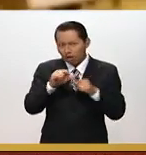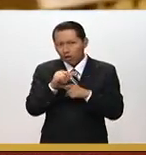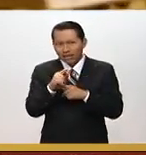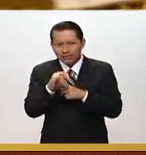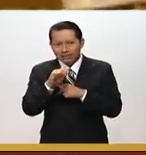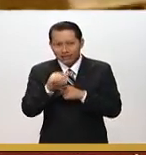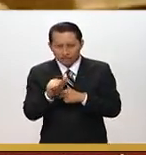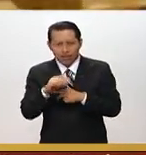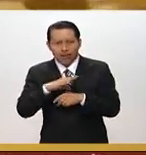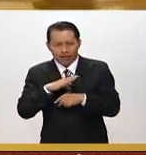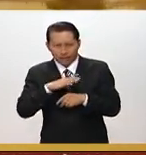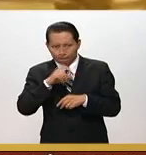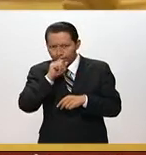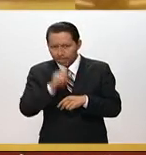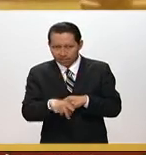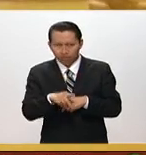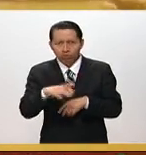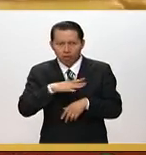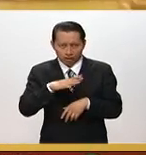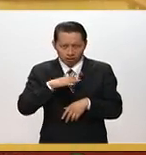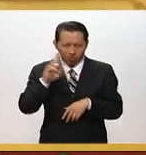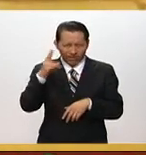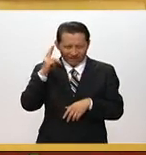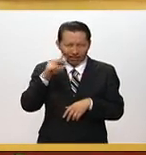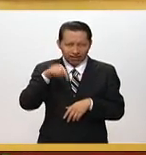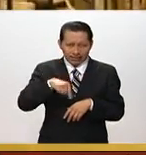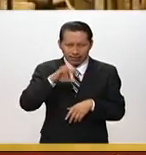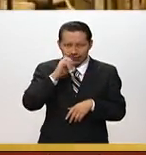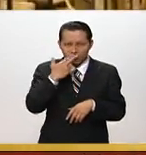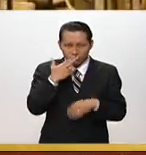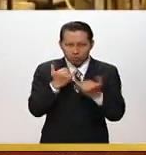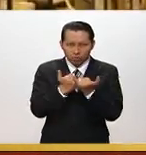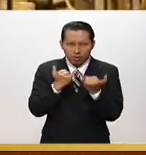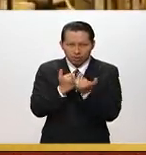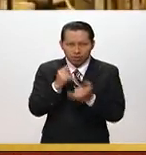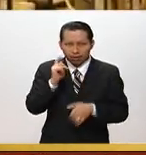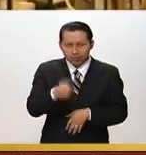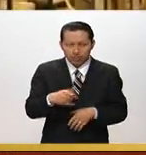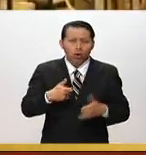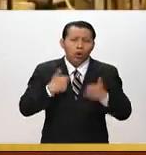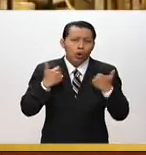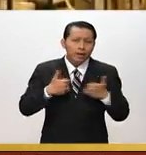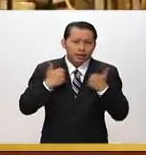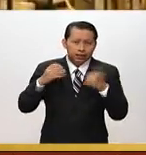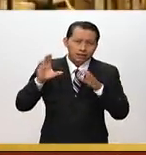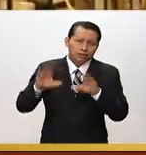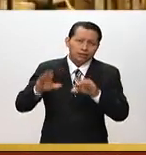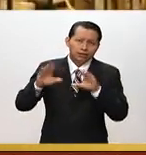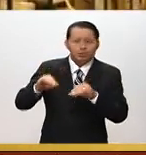apenas establece escuela, una universidad aquí en Chihuahua. Estoy agarrando jóvenes para irlos haciendo